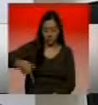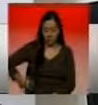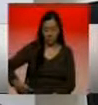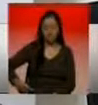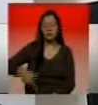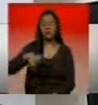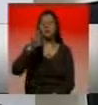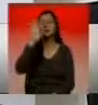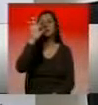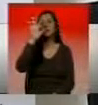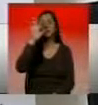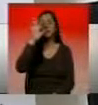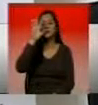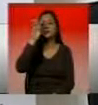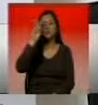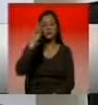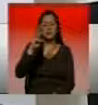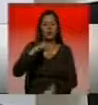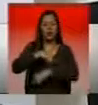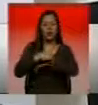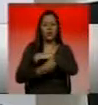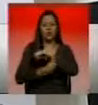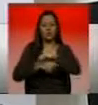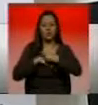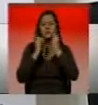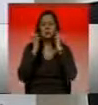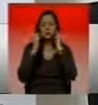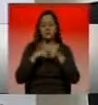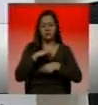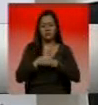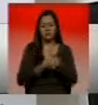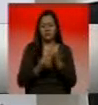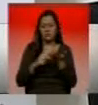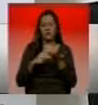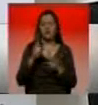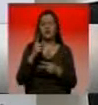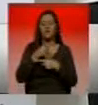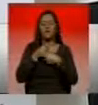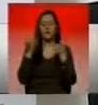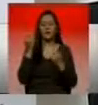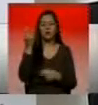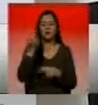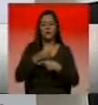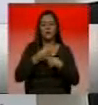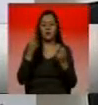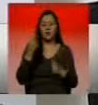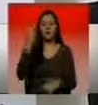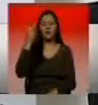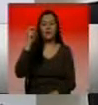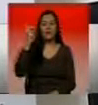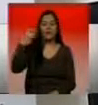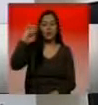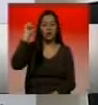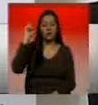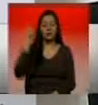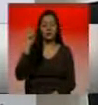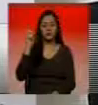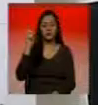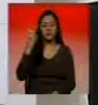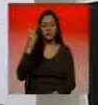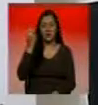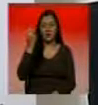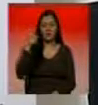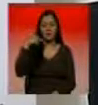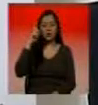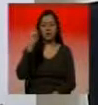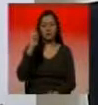6.578 unidades de joyas y sobre todo una cantidad importante de dinero falso que son 20.660.000 dólares en dinero falso en varios